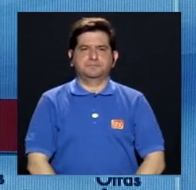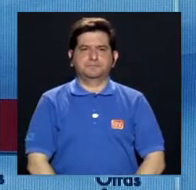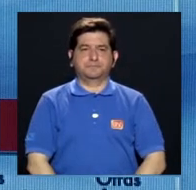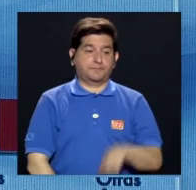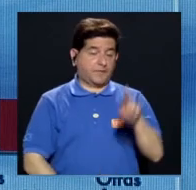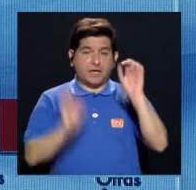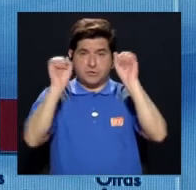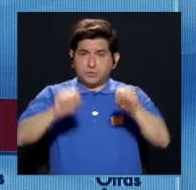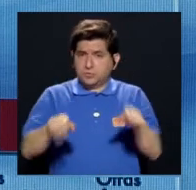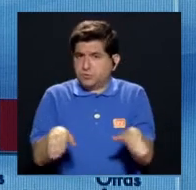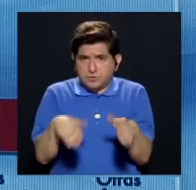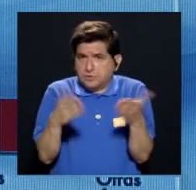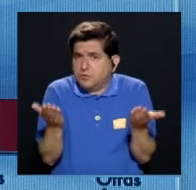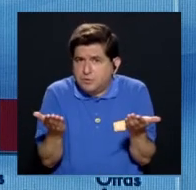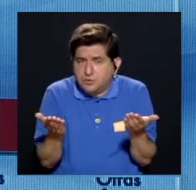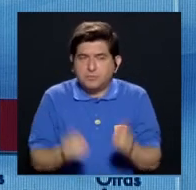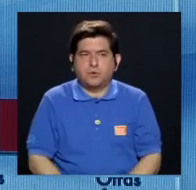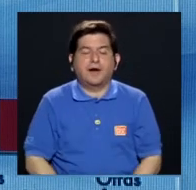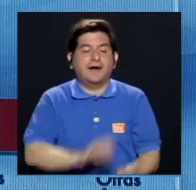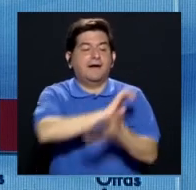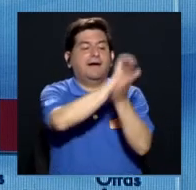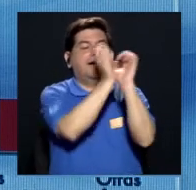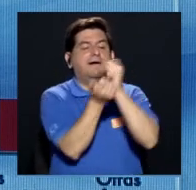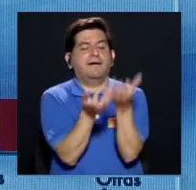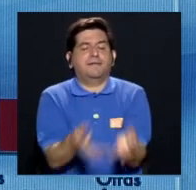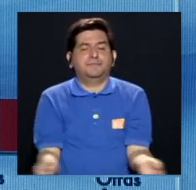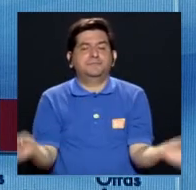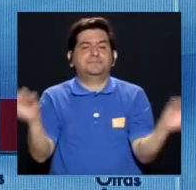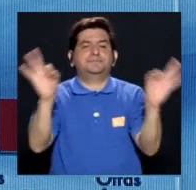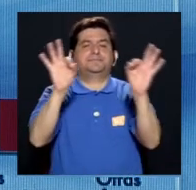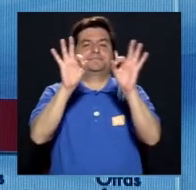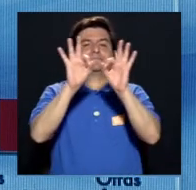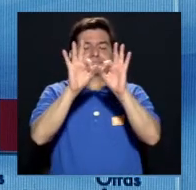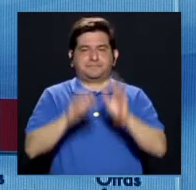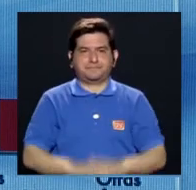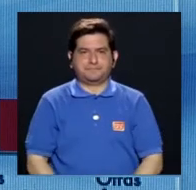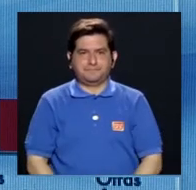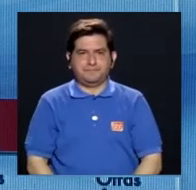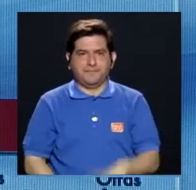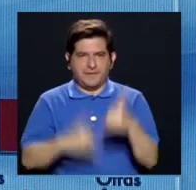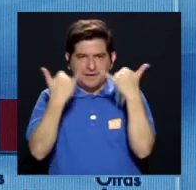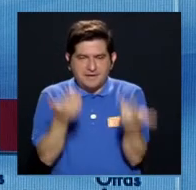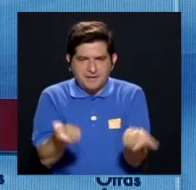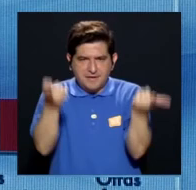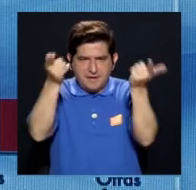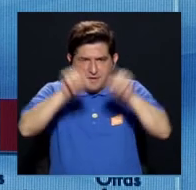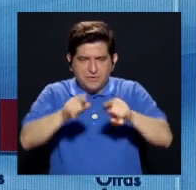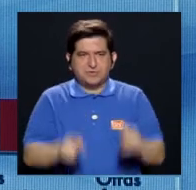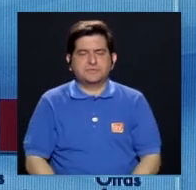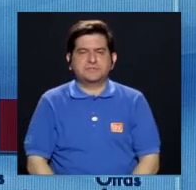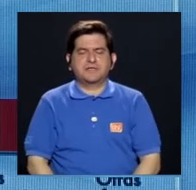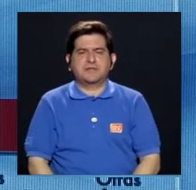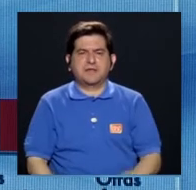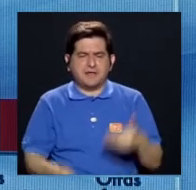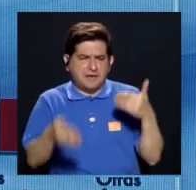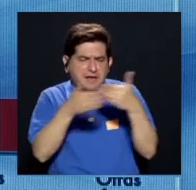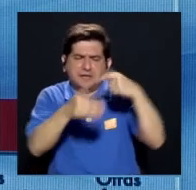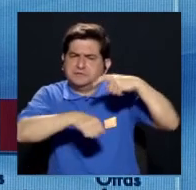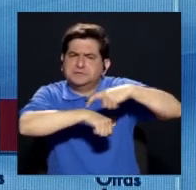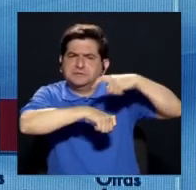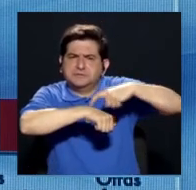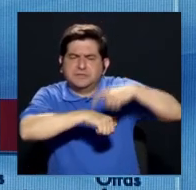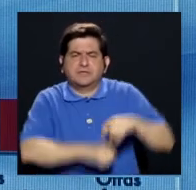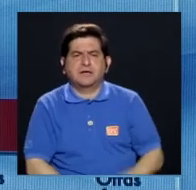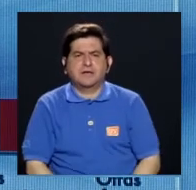Esto es posible por cambios importantes que se han dado recientemente